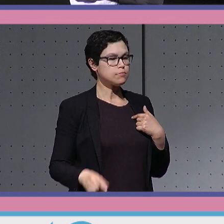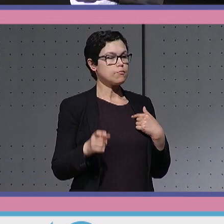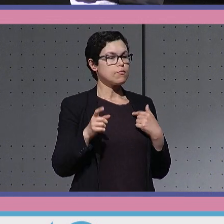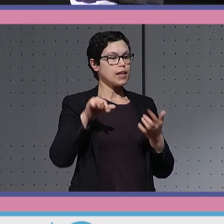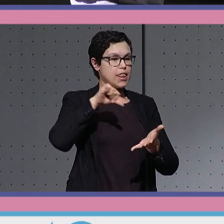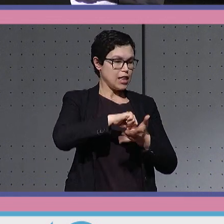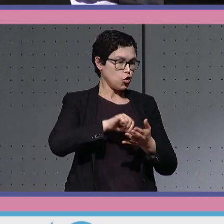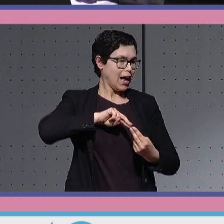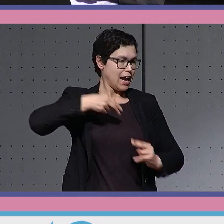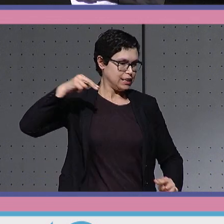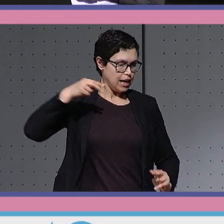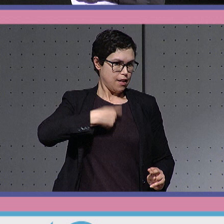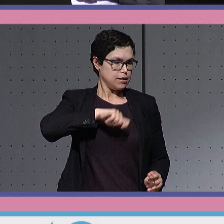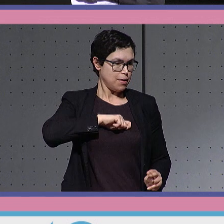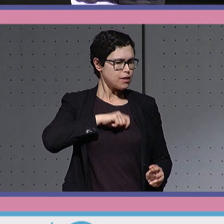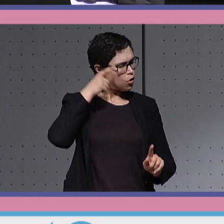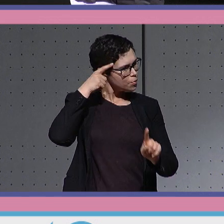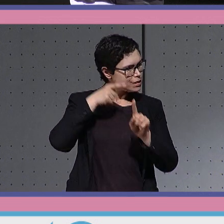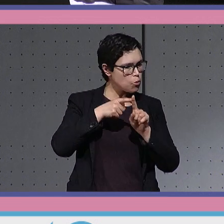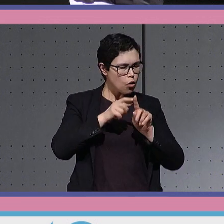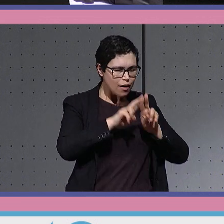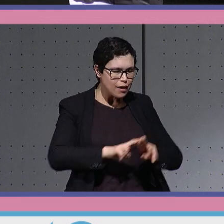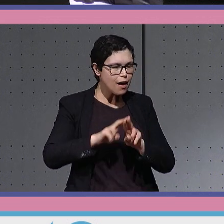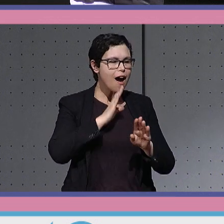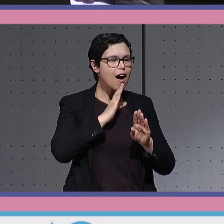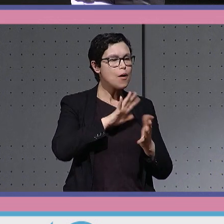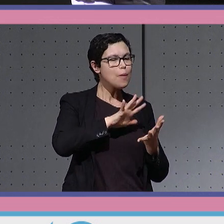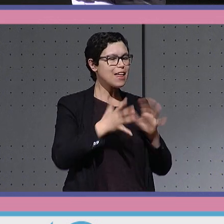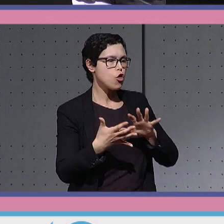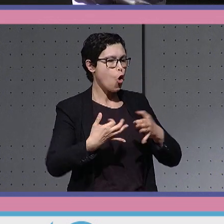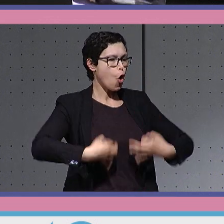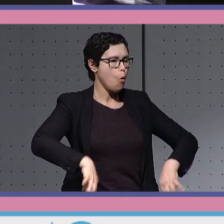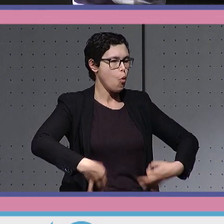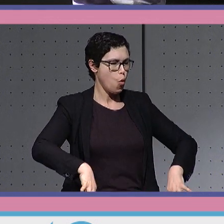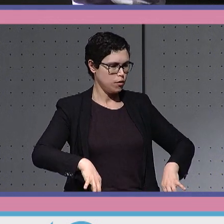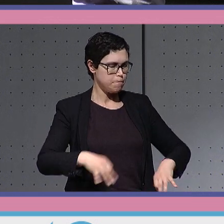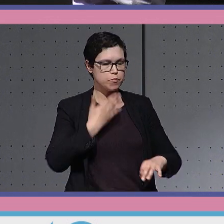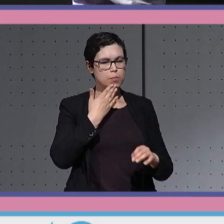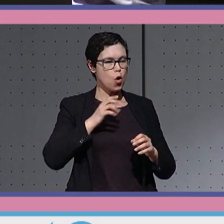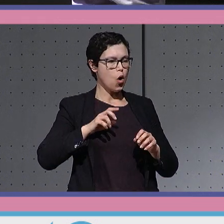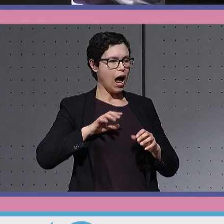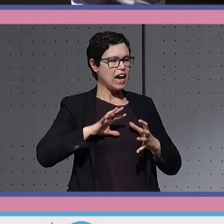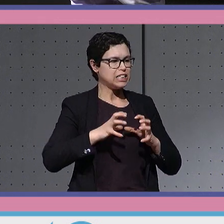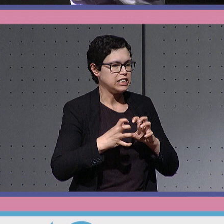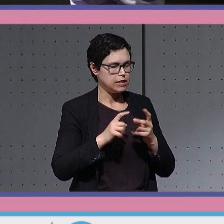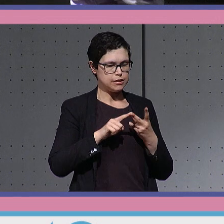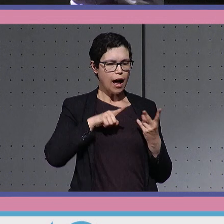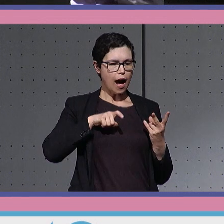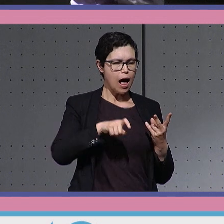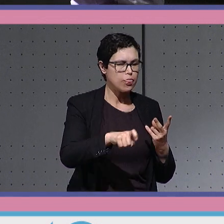buscar la variación común responsable de todas las enfermedades comunes, de la artritis, del cáncer,